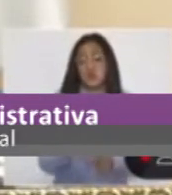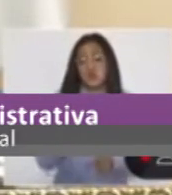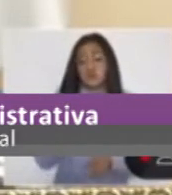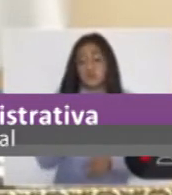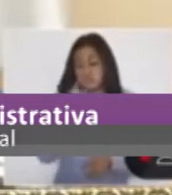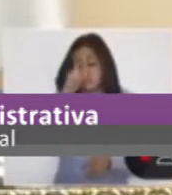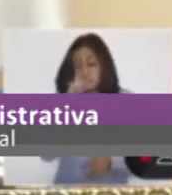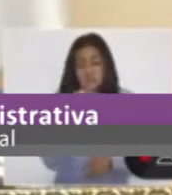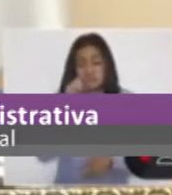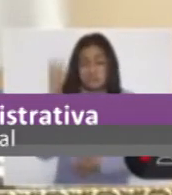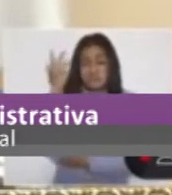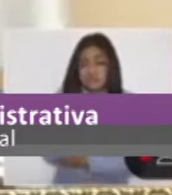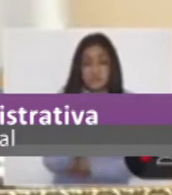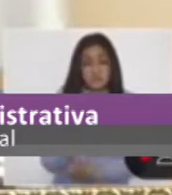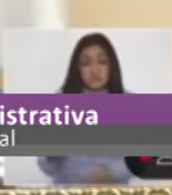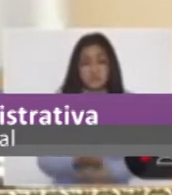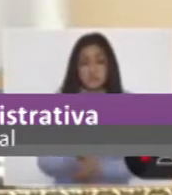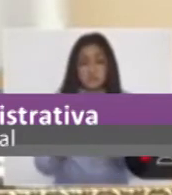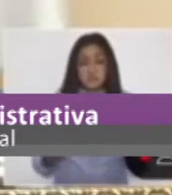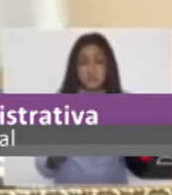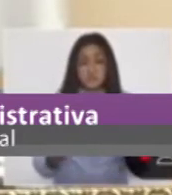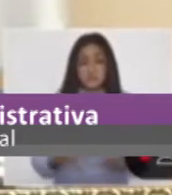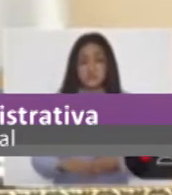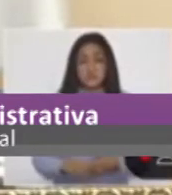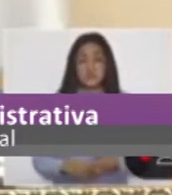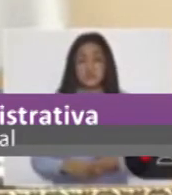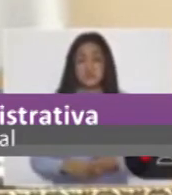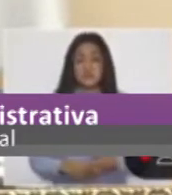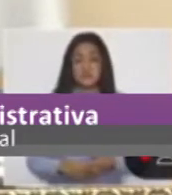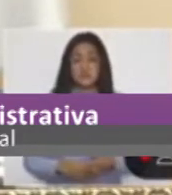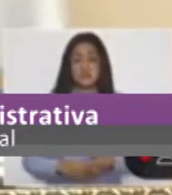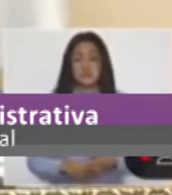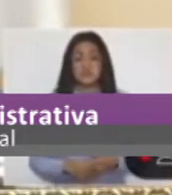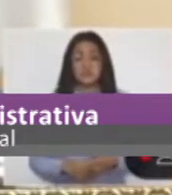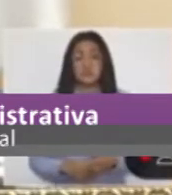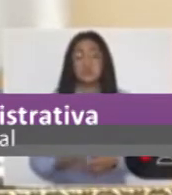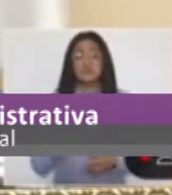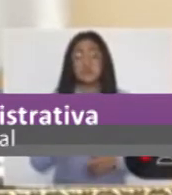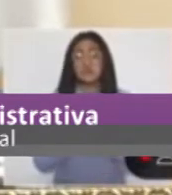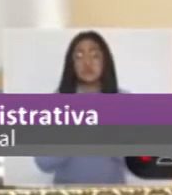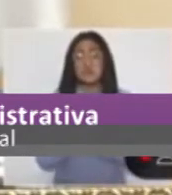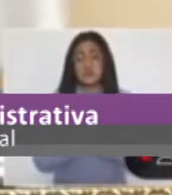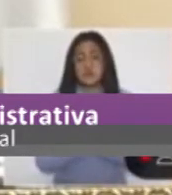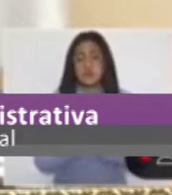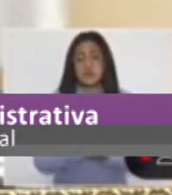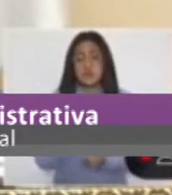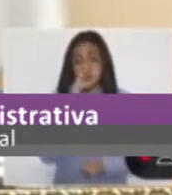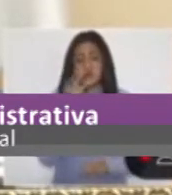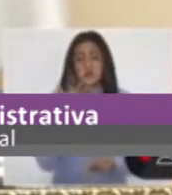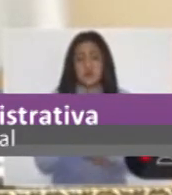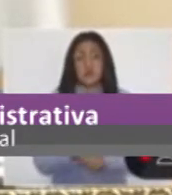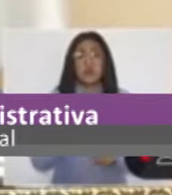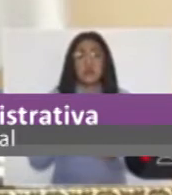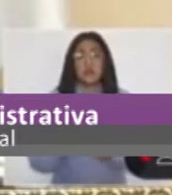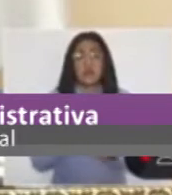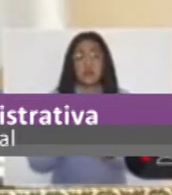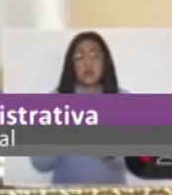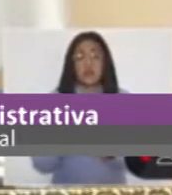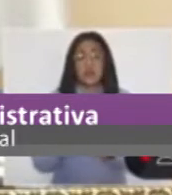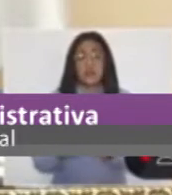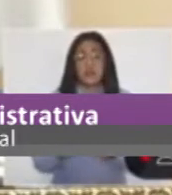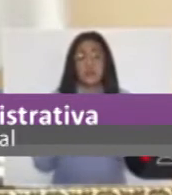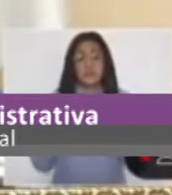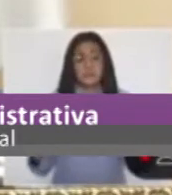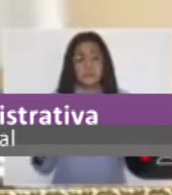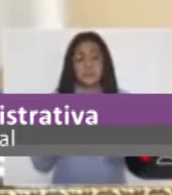cayera encima de una caseta de periódicos en el centro histórico, provocando la muerte de un menor, advirtió el gobernador Miguel Barbosa Huerta. El mandatario